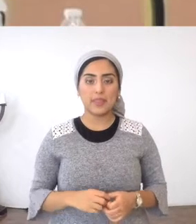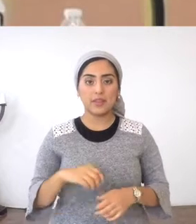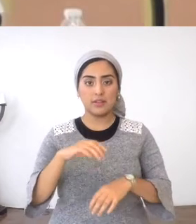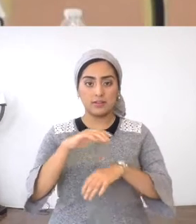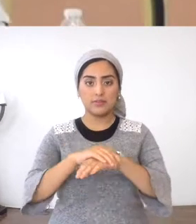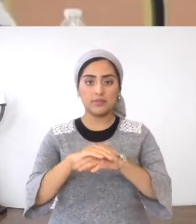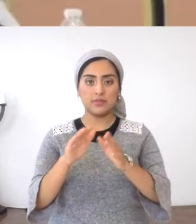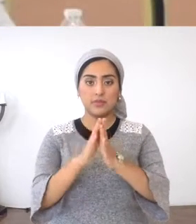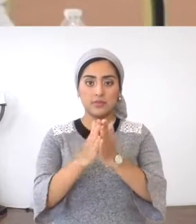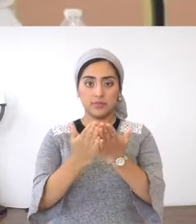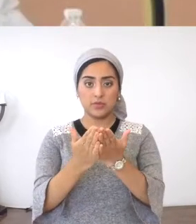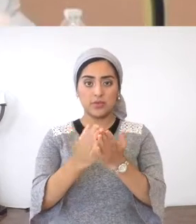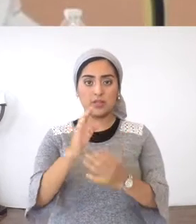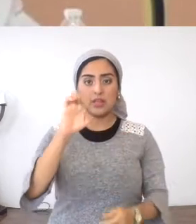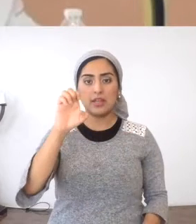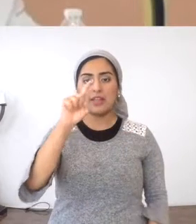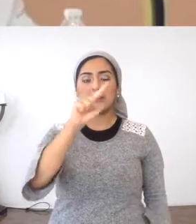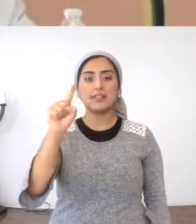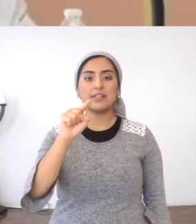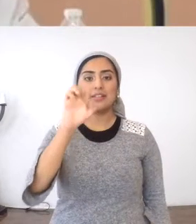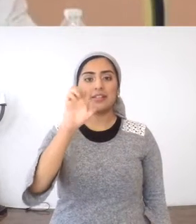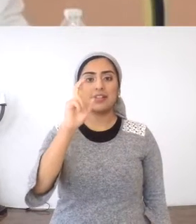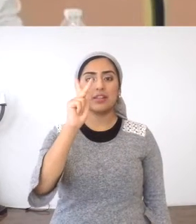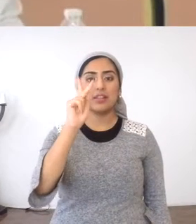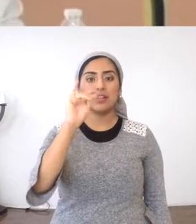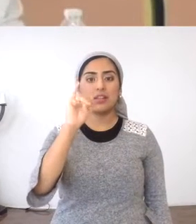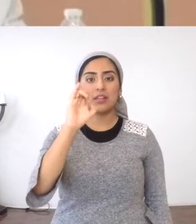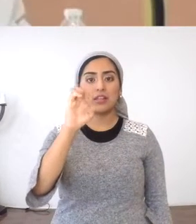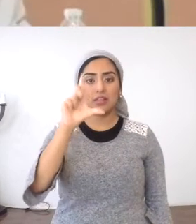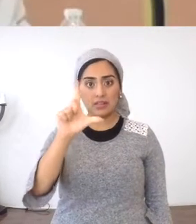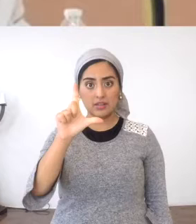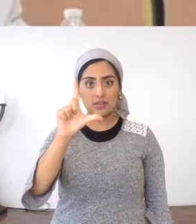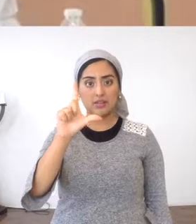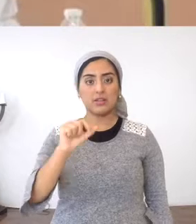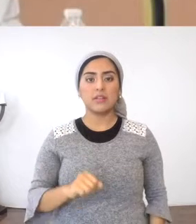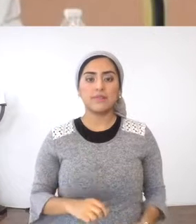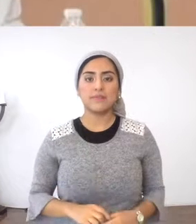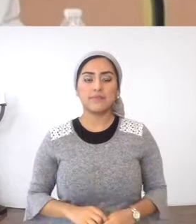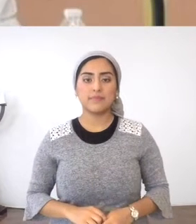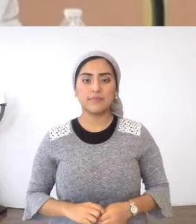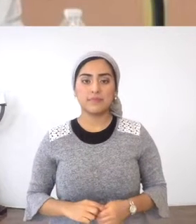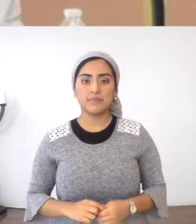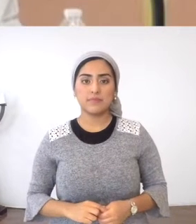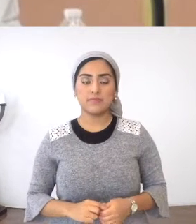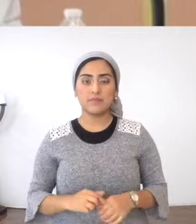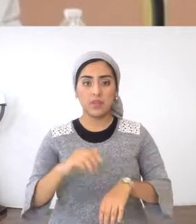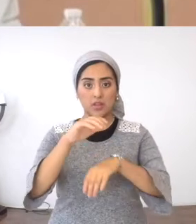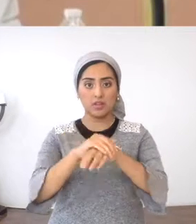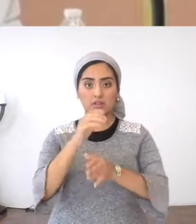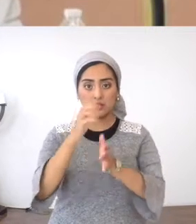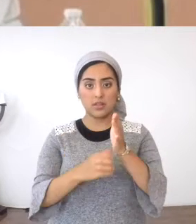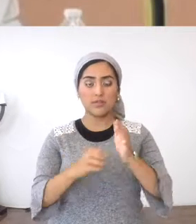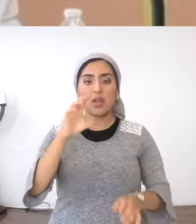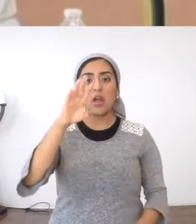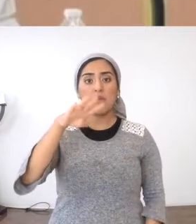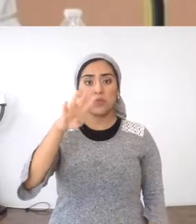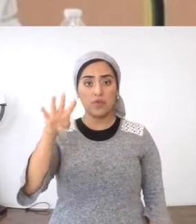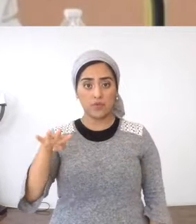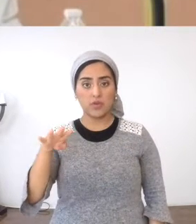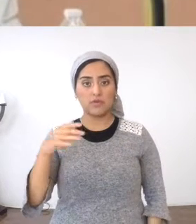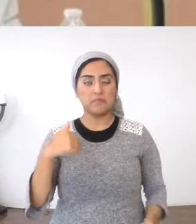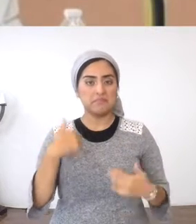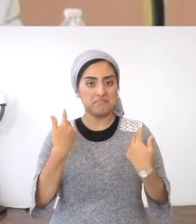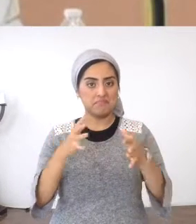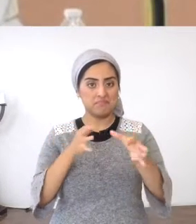En el libro De Ezequiel Vamos para allá En el Capítulo 44